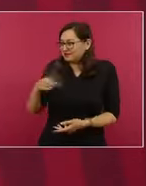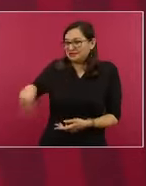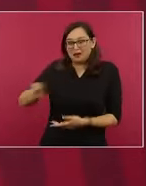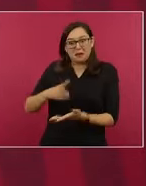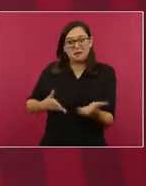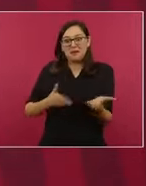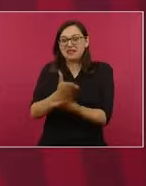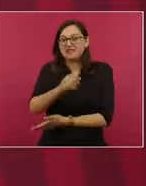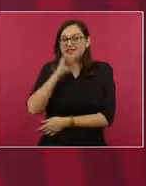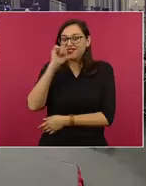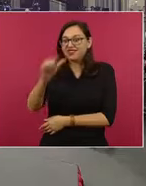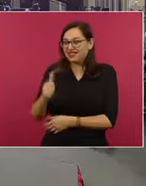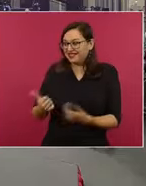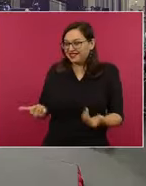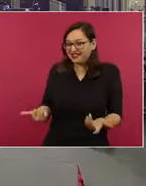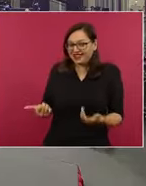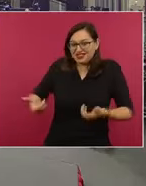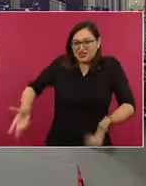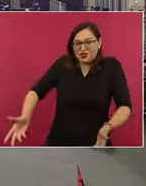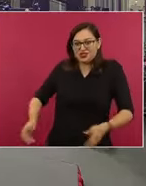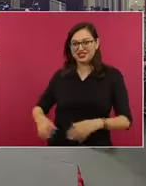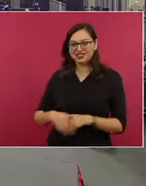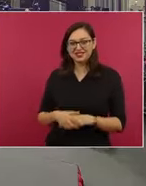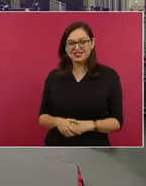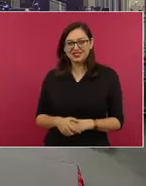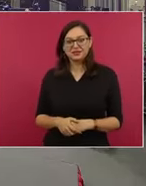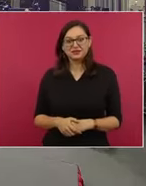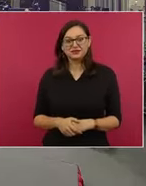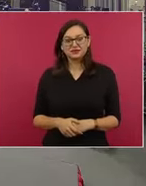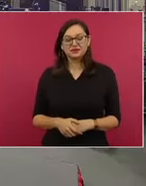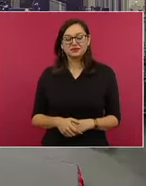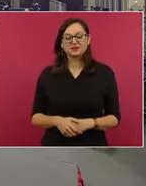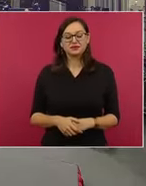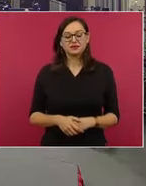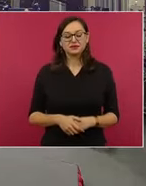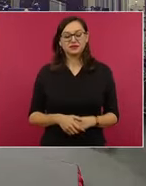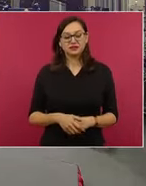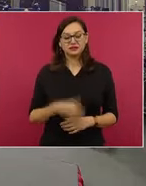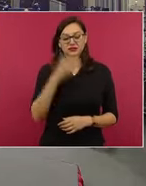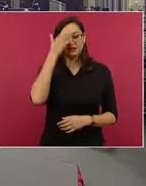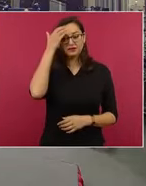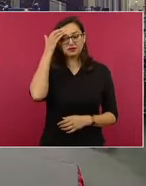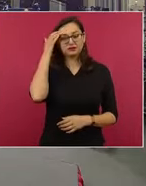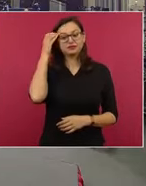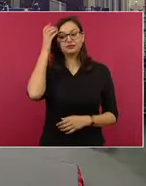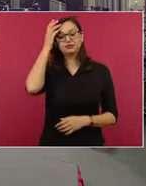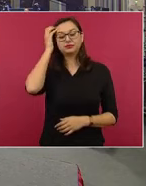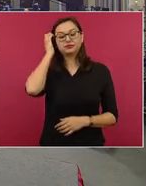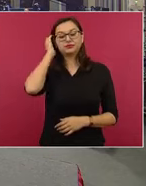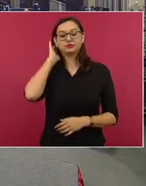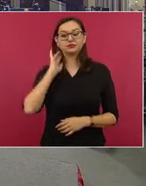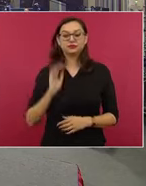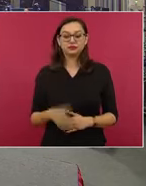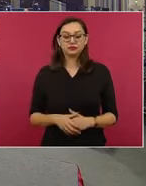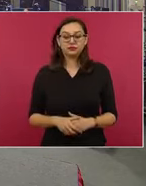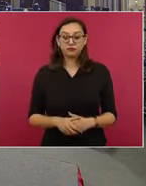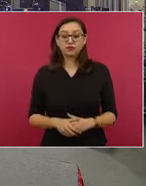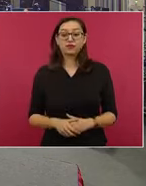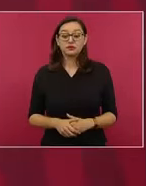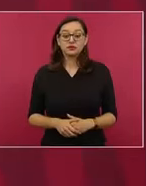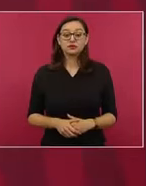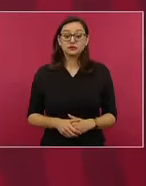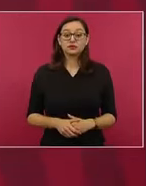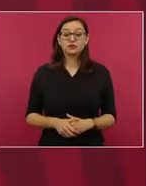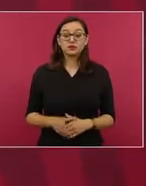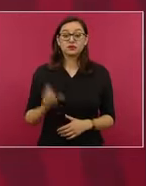Y entre las atrocidades en Rusia, presidente, la cantidad de civiles… Eso que lo tiene que investigar también la ONU, que